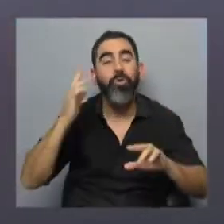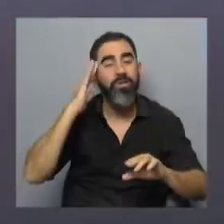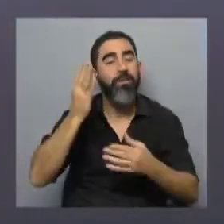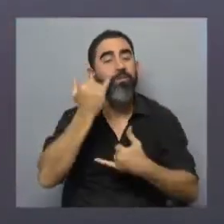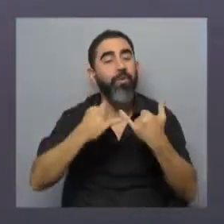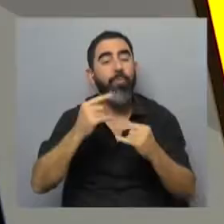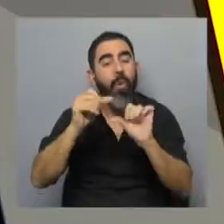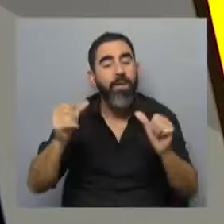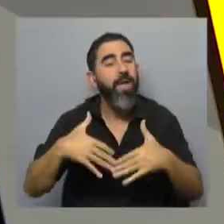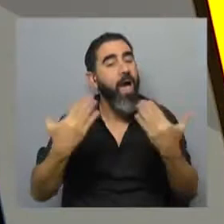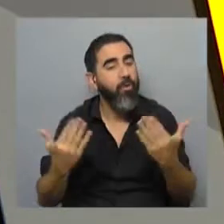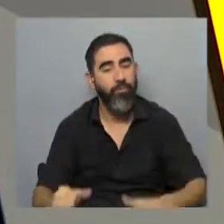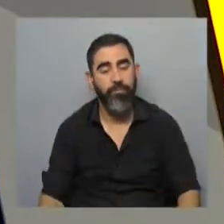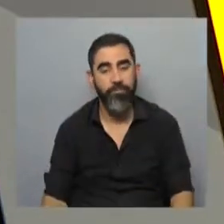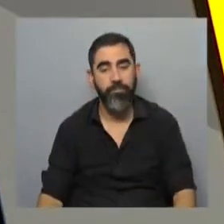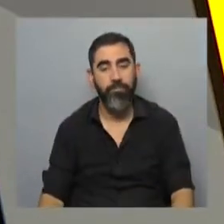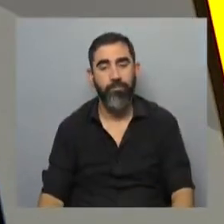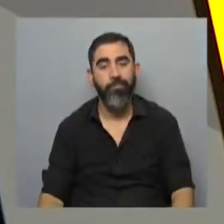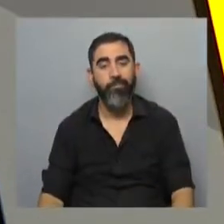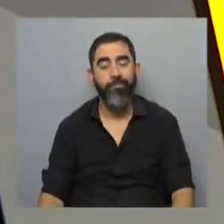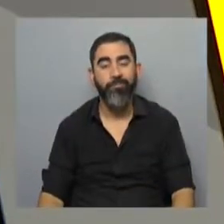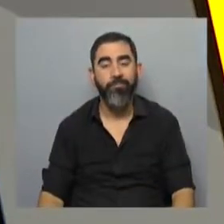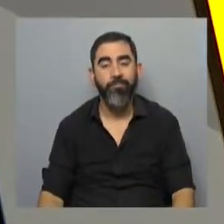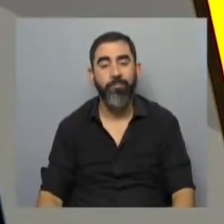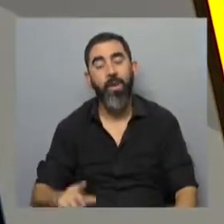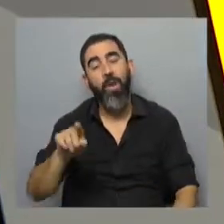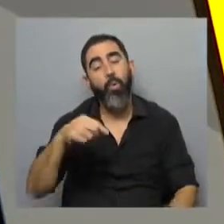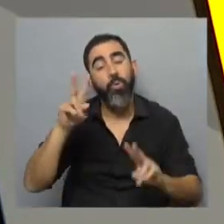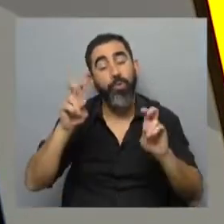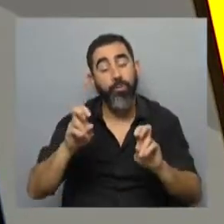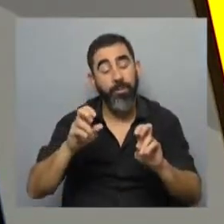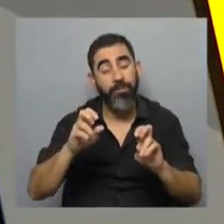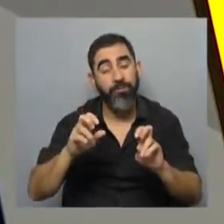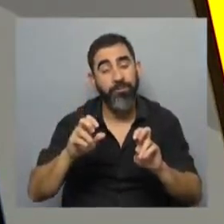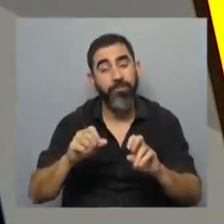tomar medidas al respecto. Guillermo, antes de hablar de las fuentes difusas, que es la otra pata de